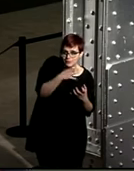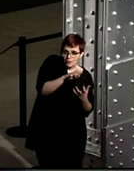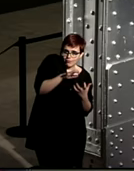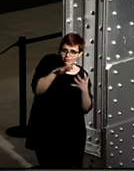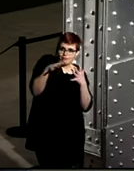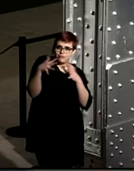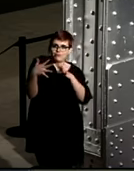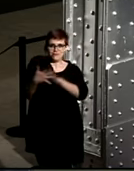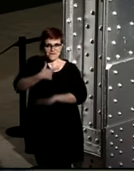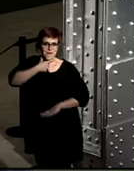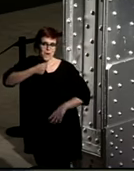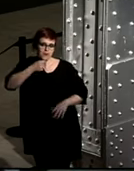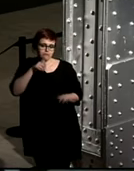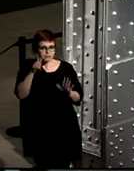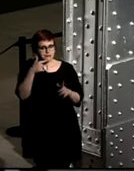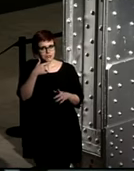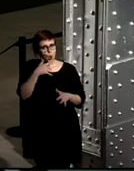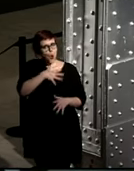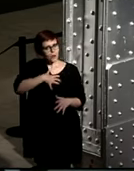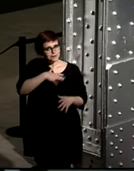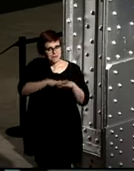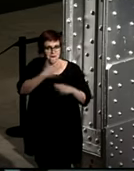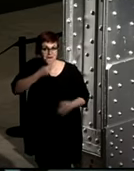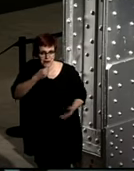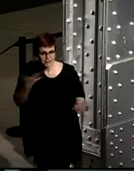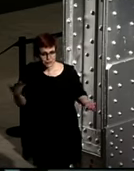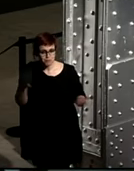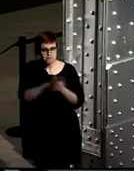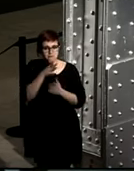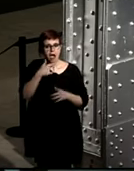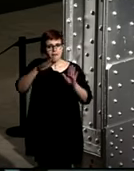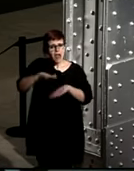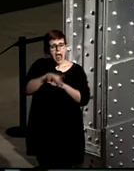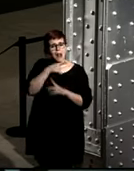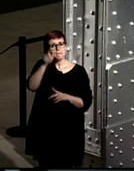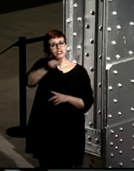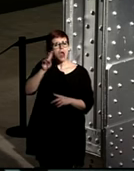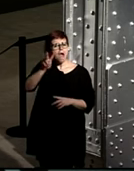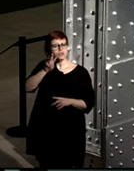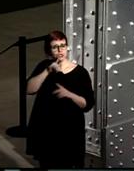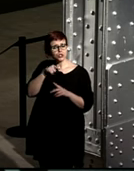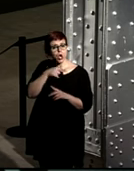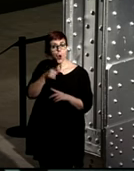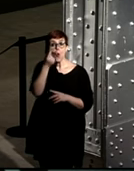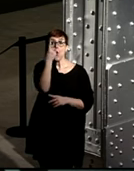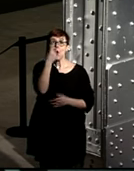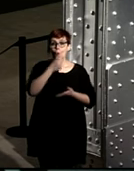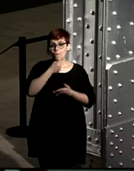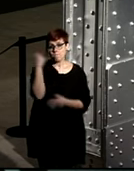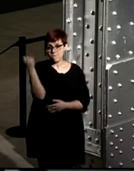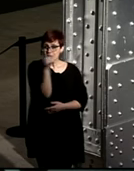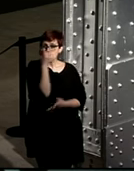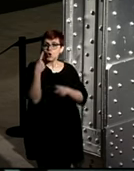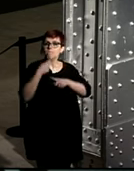complicado, pero es bonito. Es bonito y el resultado es muy bueno. Si tantísimos espectadores, ¿cuántos han sido en total? Ahora vamos por 1,5 millones. Bueno,